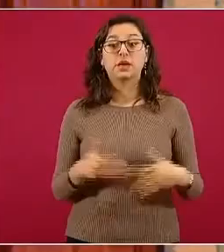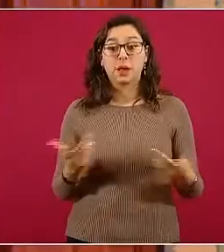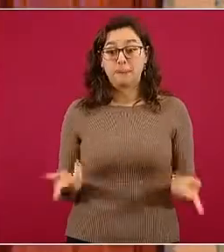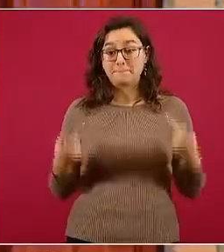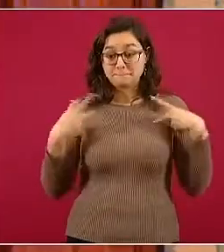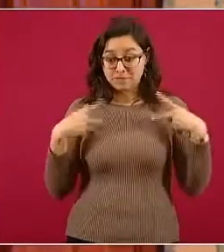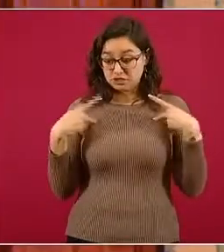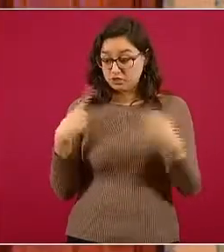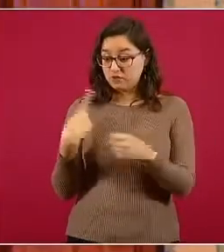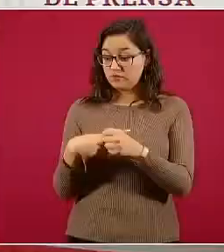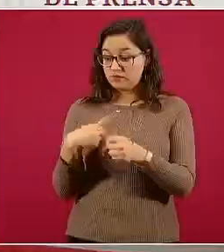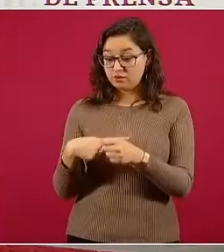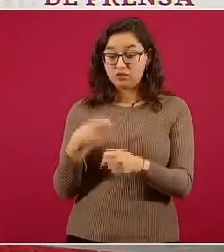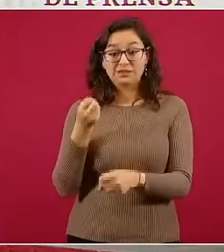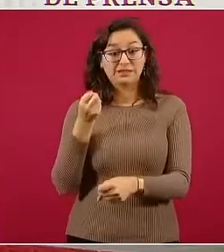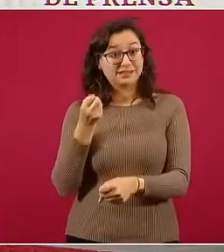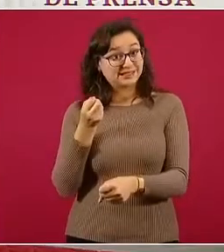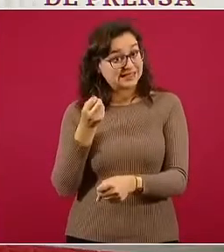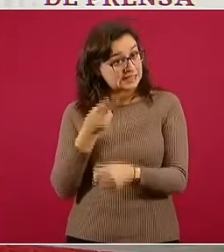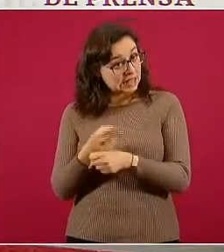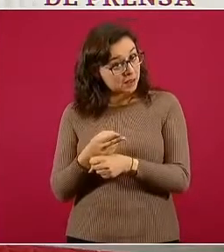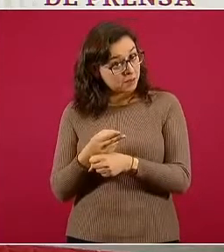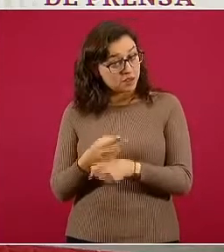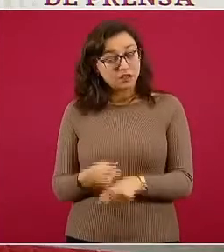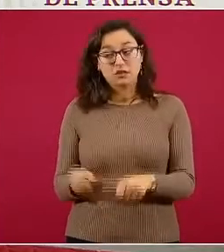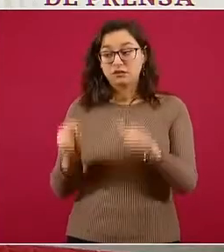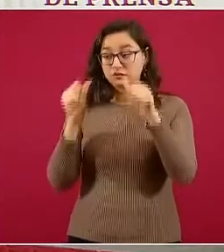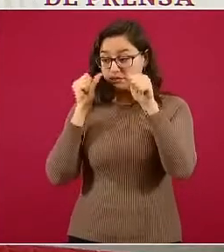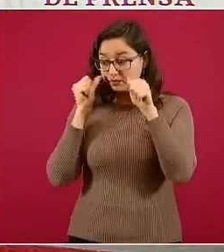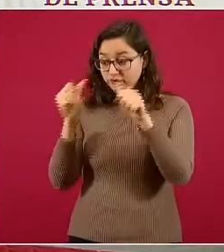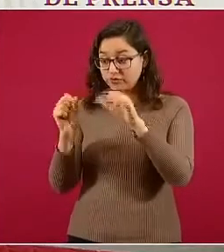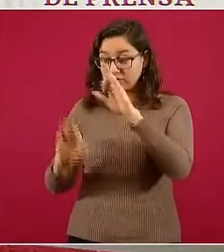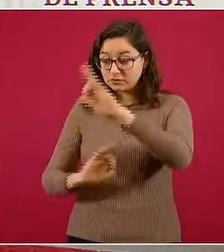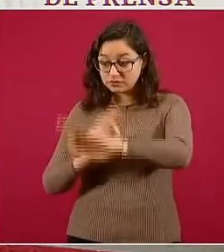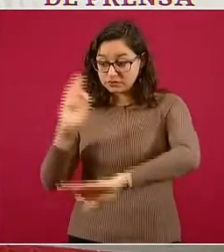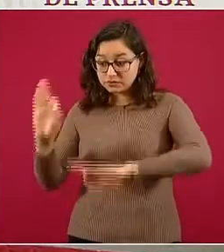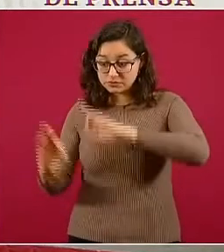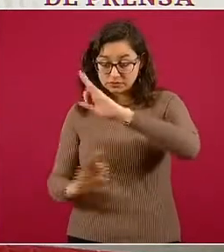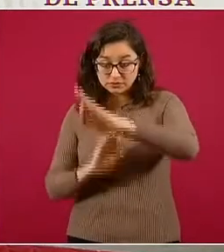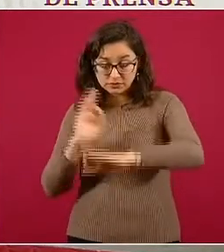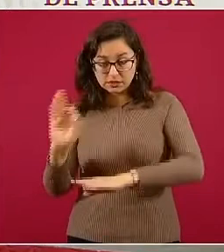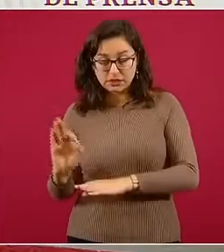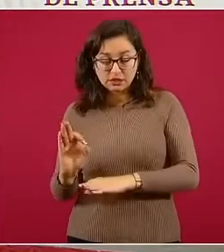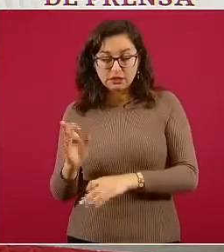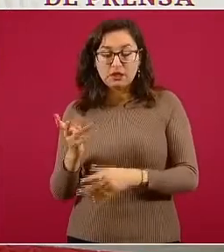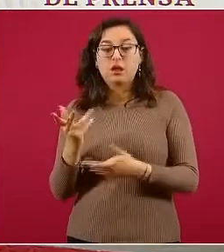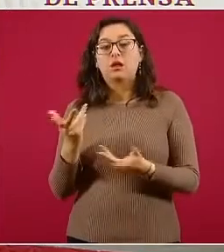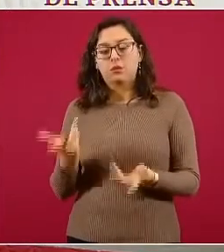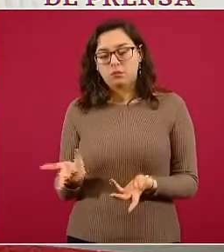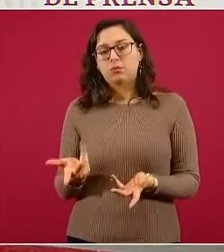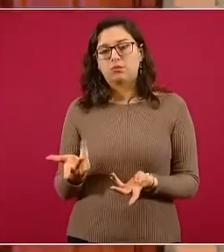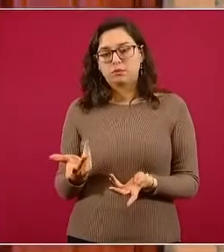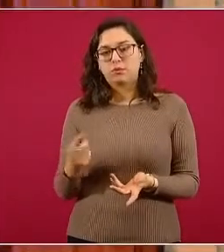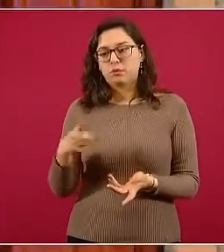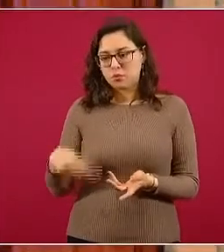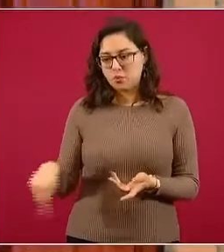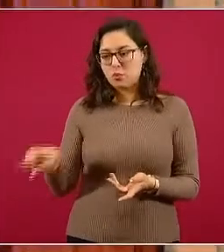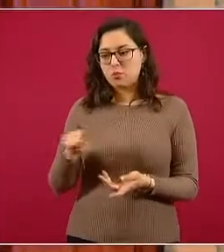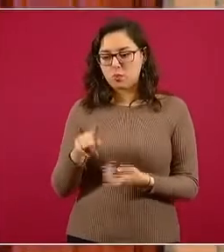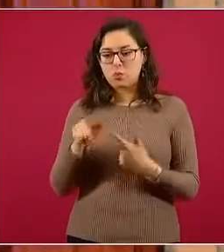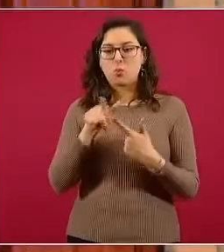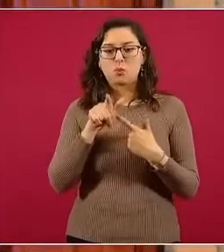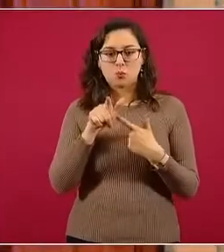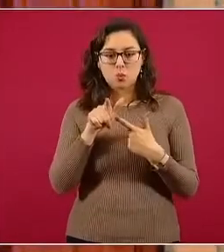a estas personas, que depende también de la oportunidad con la cual se demanda la atención médica, que estas personas